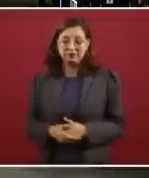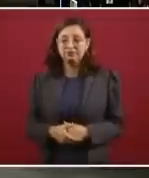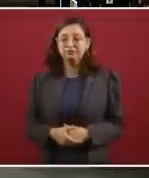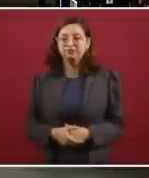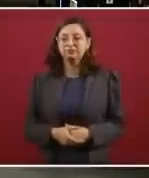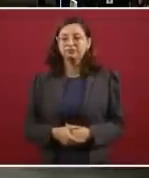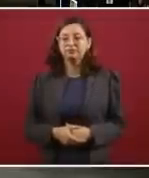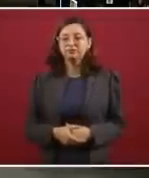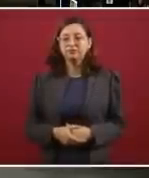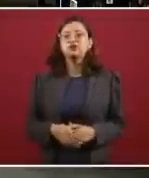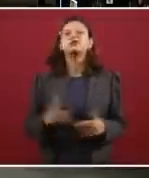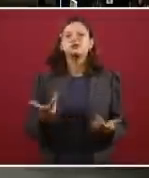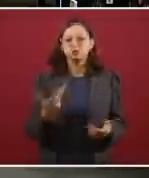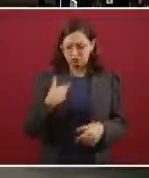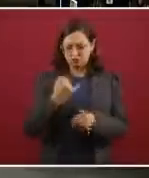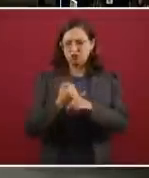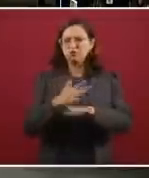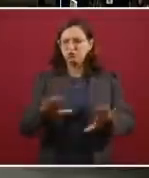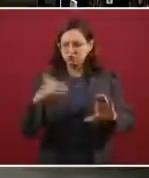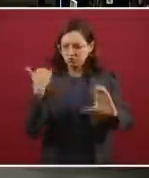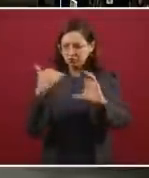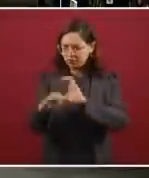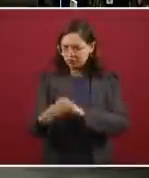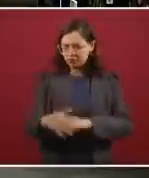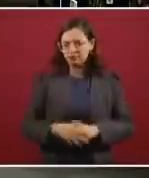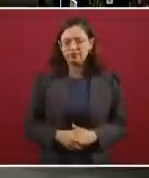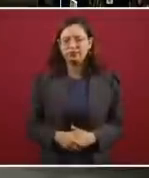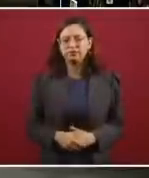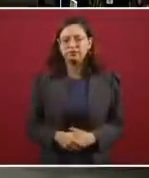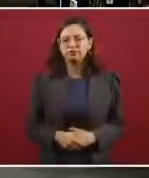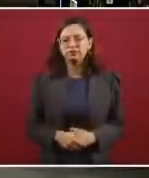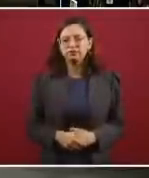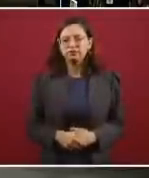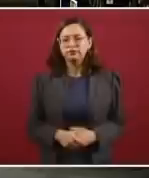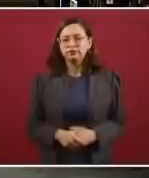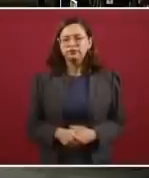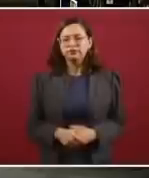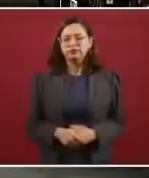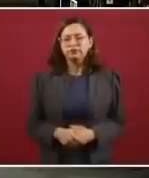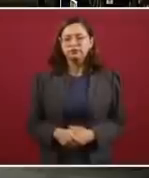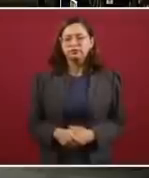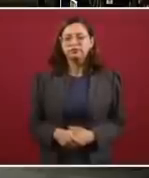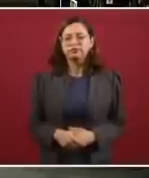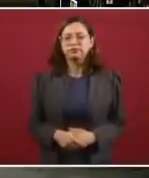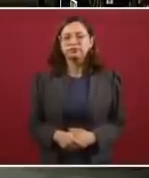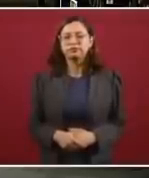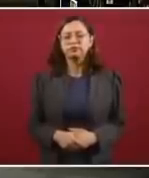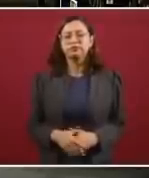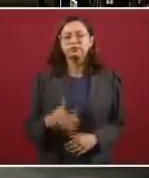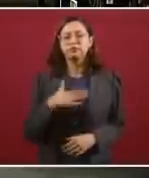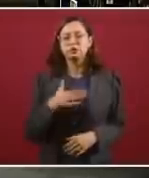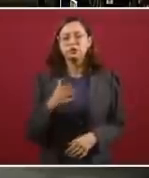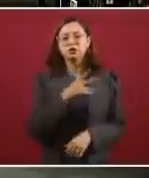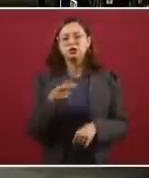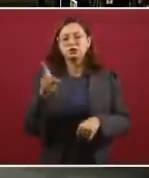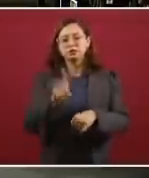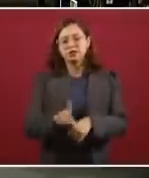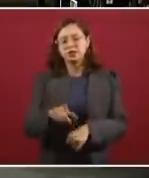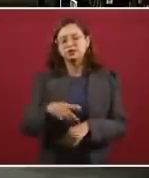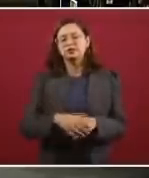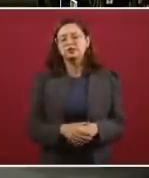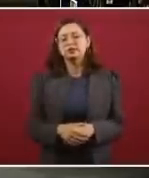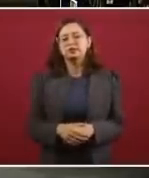Con mucho gusto te mando la información. Gracias. Claro que sí. Buenos días, canciller. Michel Zavala, del Universal. Hablando sobre este